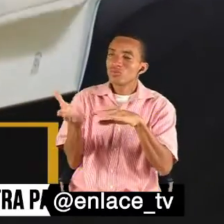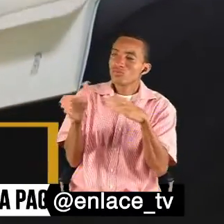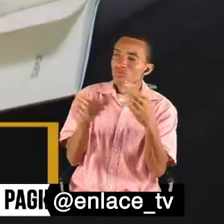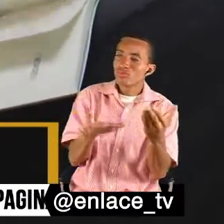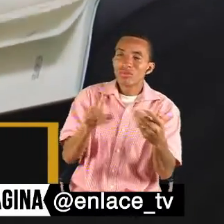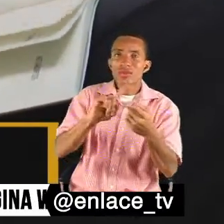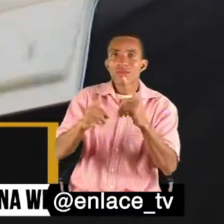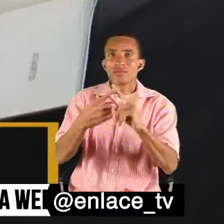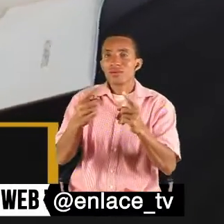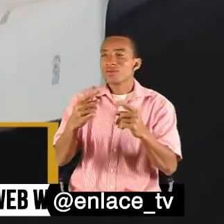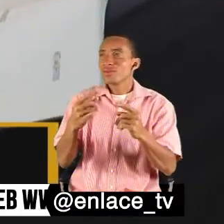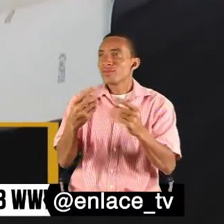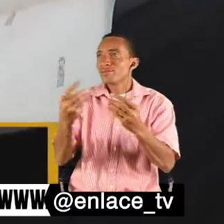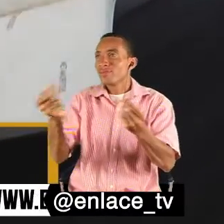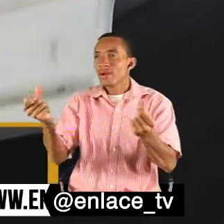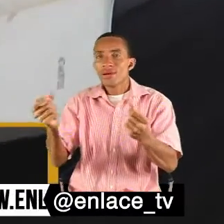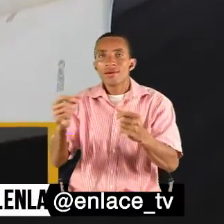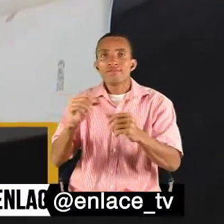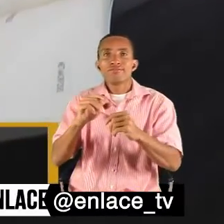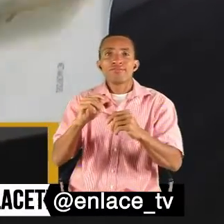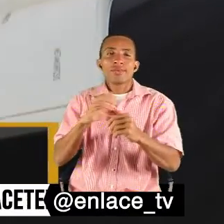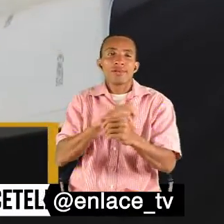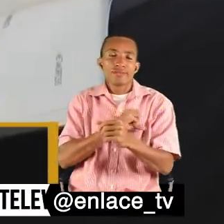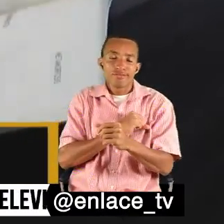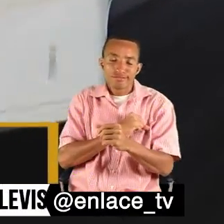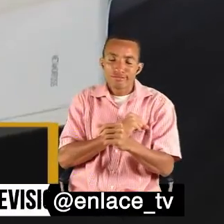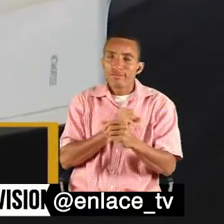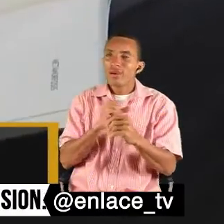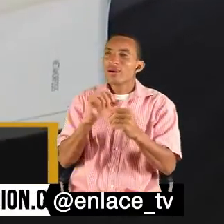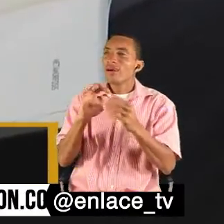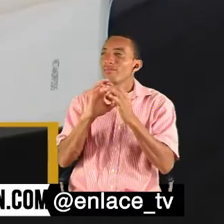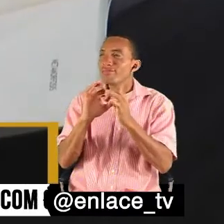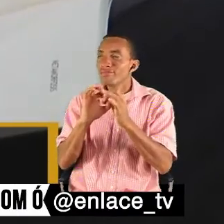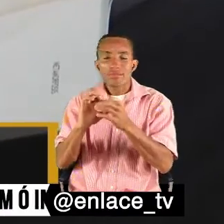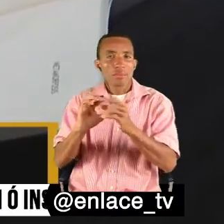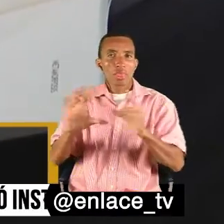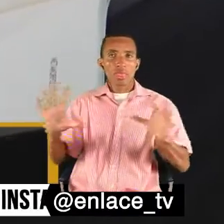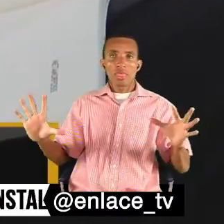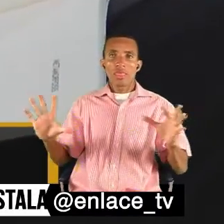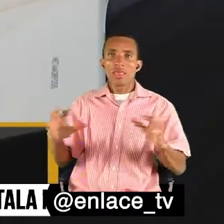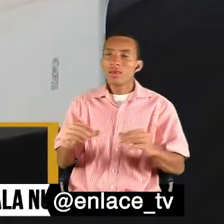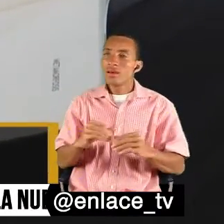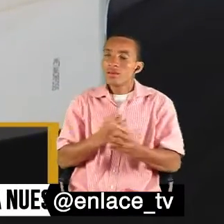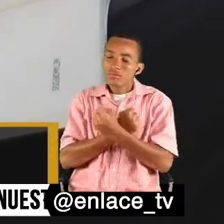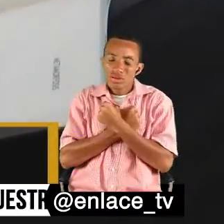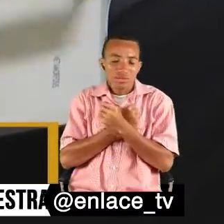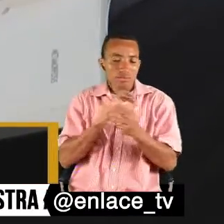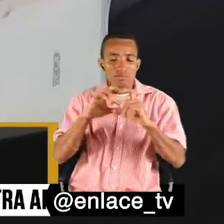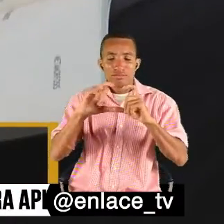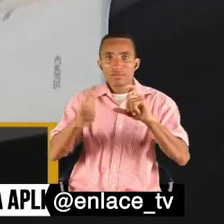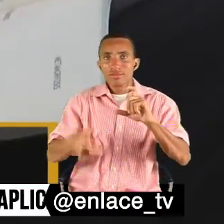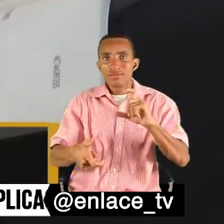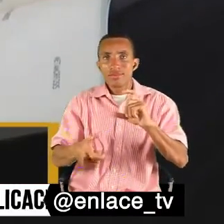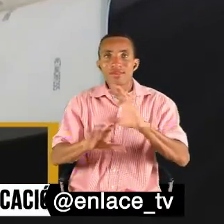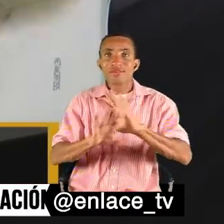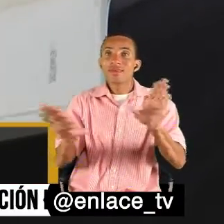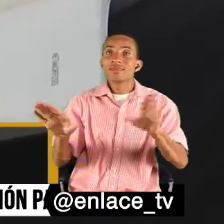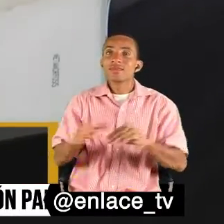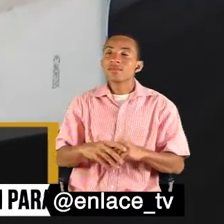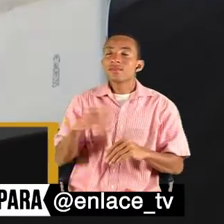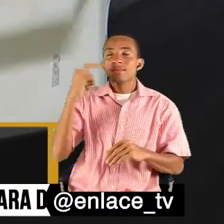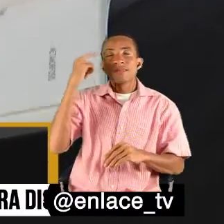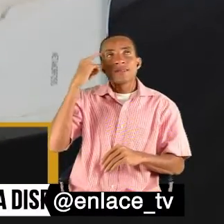van. El segundo se llama Vagando Sin Rumbo, es a los viajes, a esos sitios emblemáticos en los que he estado y me conectan con la naturaleza o